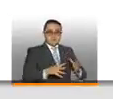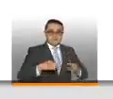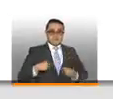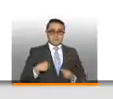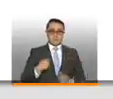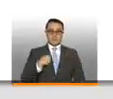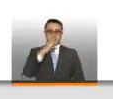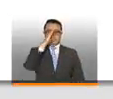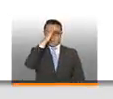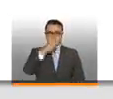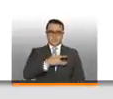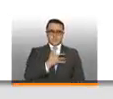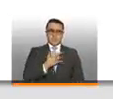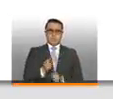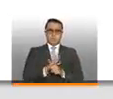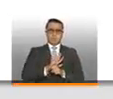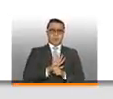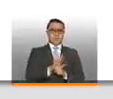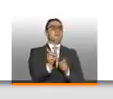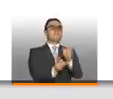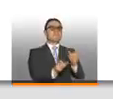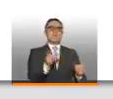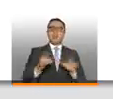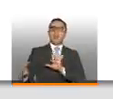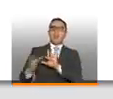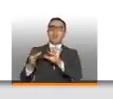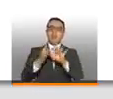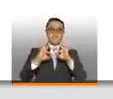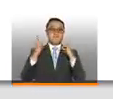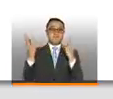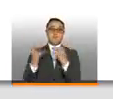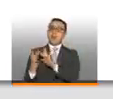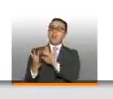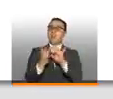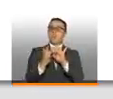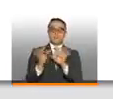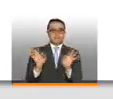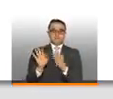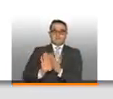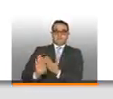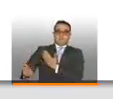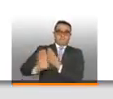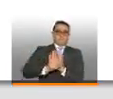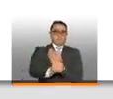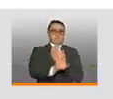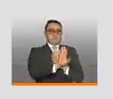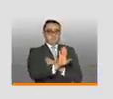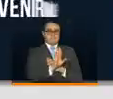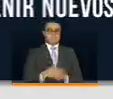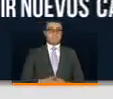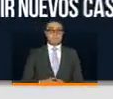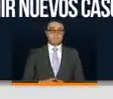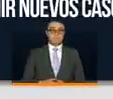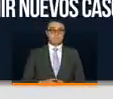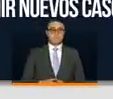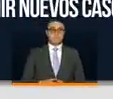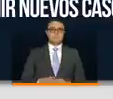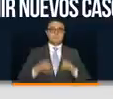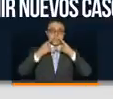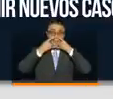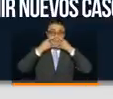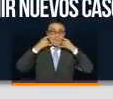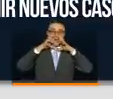de estar contagiado, evita el contacto con el núcleo familiar y mantén el aislamiento. Usar correctamente